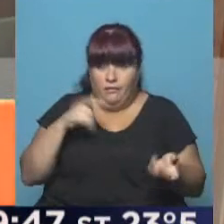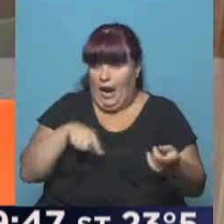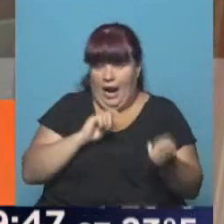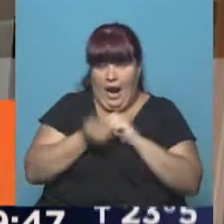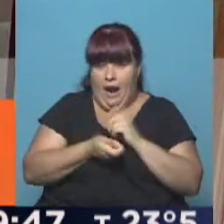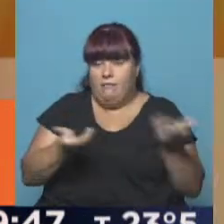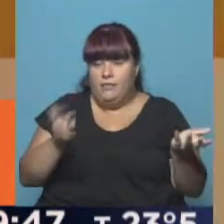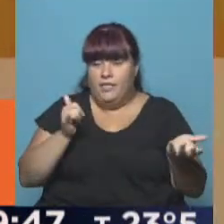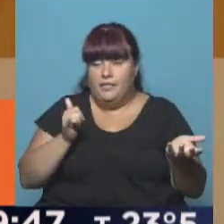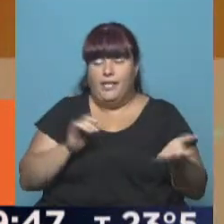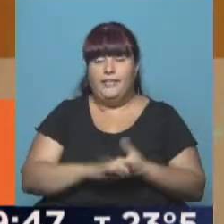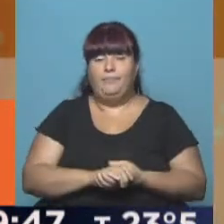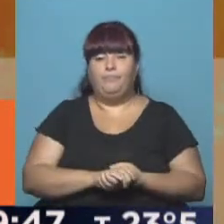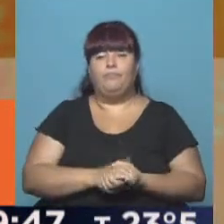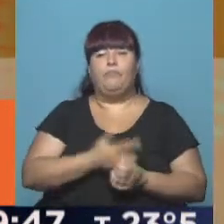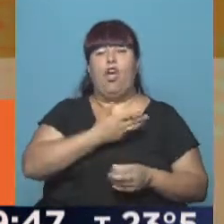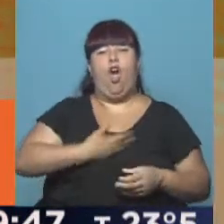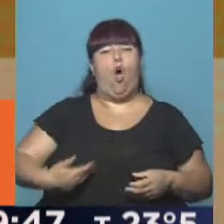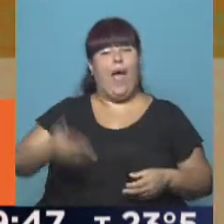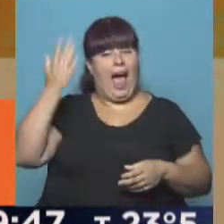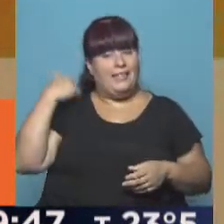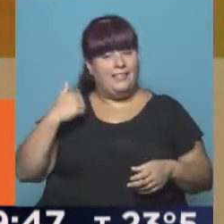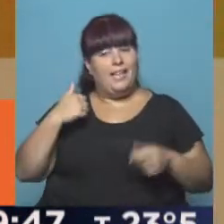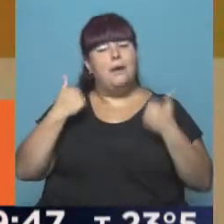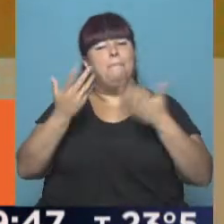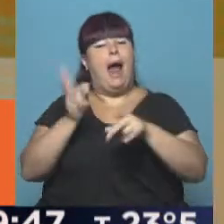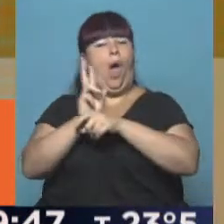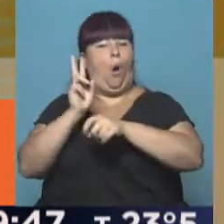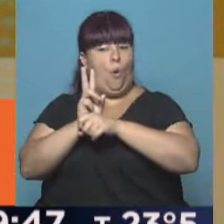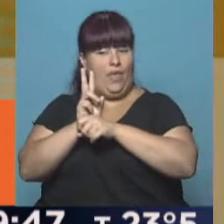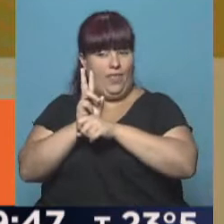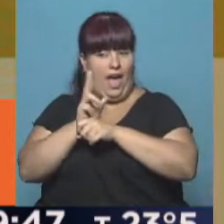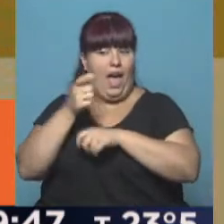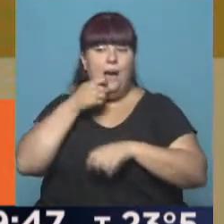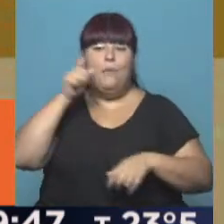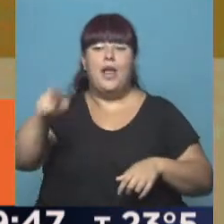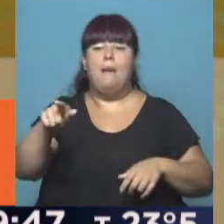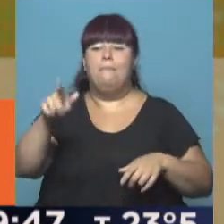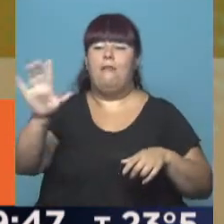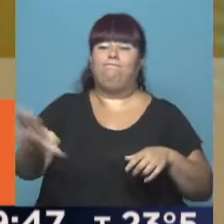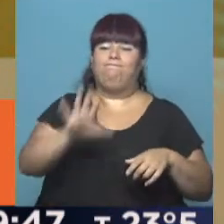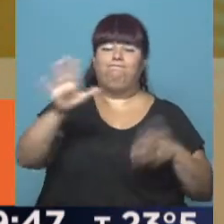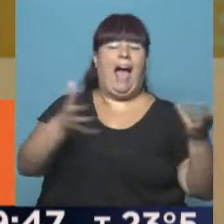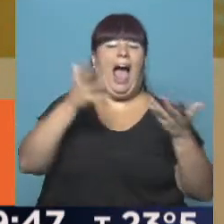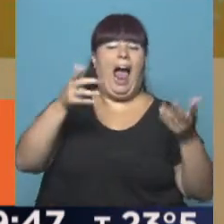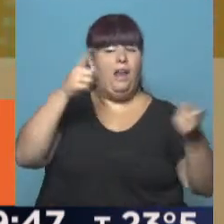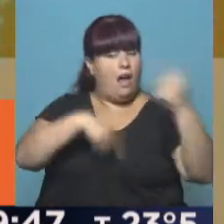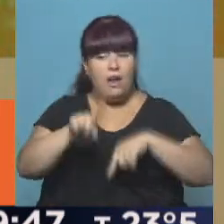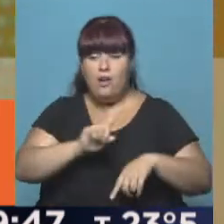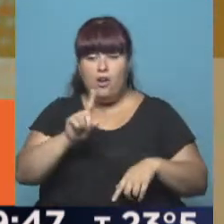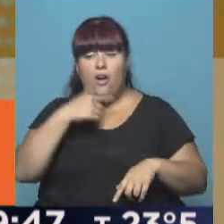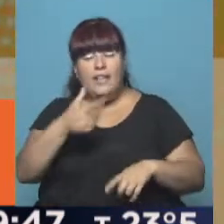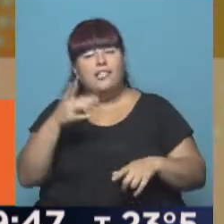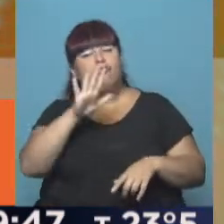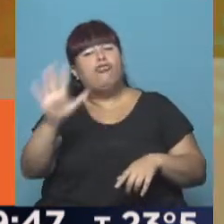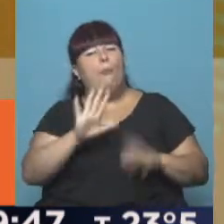cambiaron. Los oficialismos antes estaban para proteger a quienes eran sospechados de algo. En este caso estamos hablando de